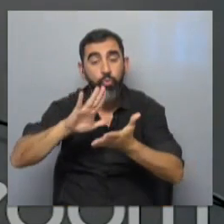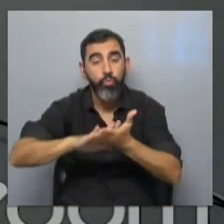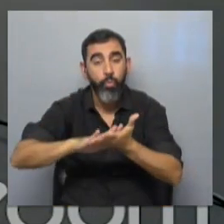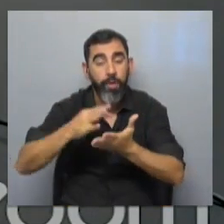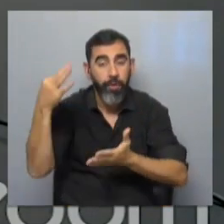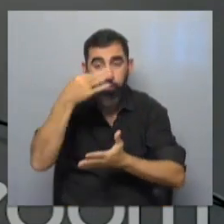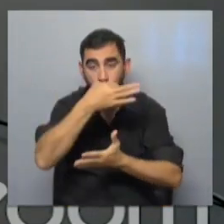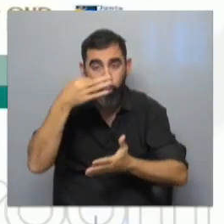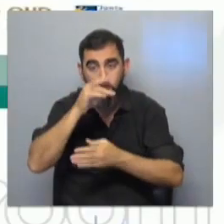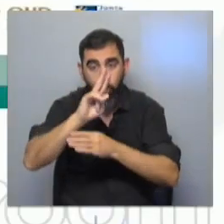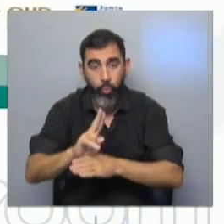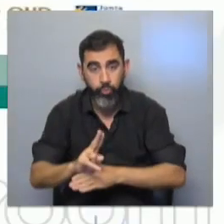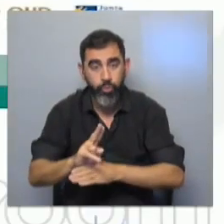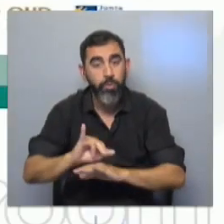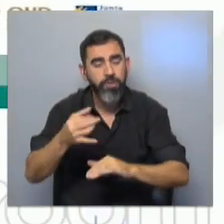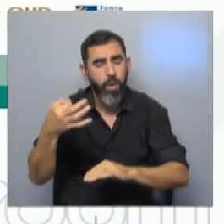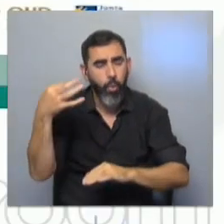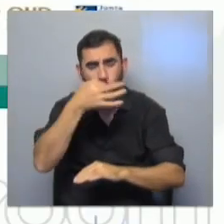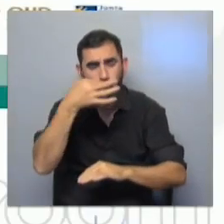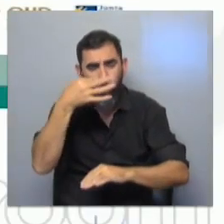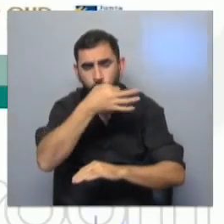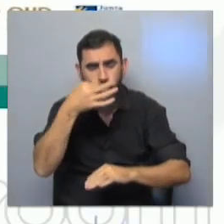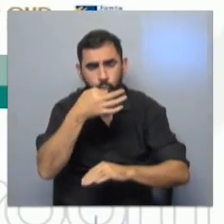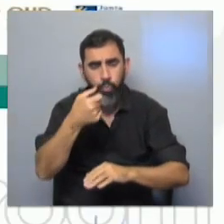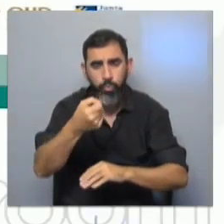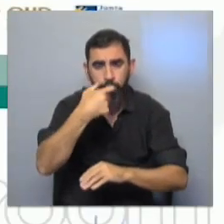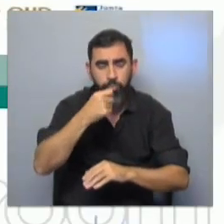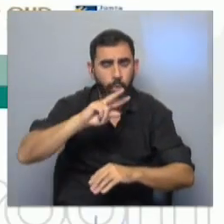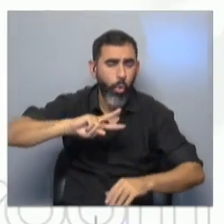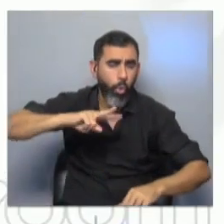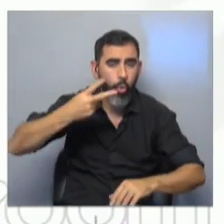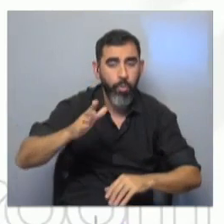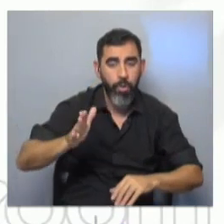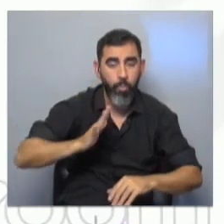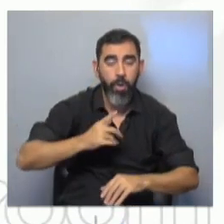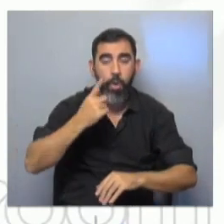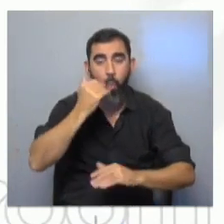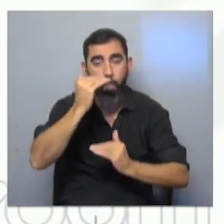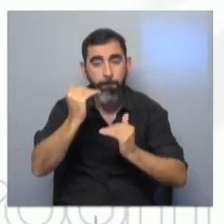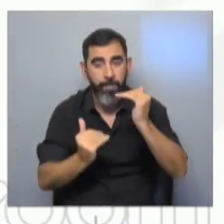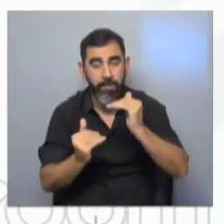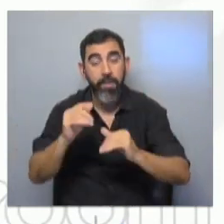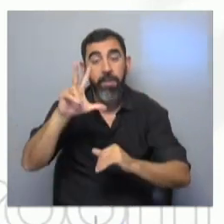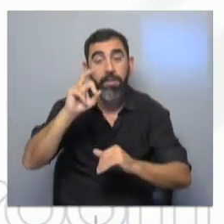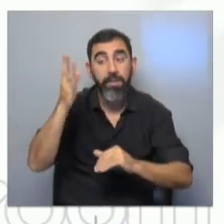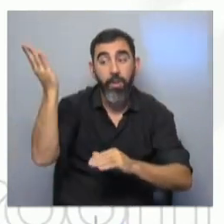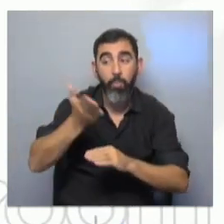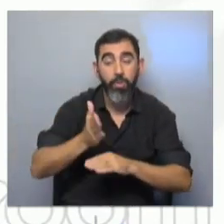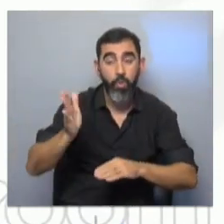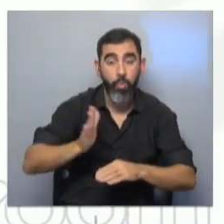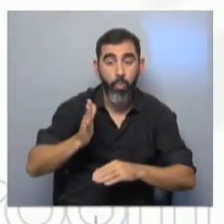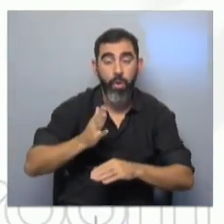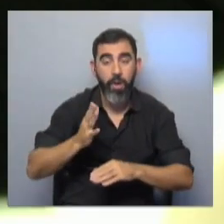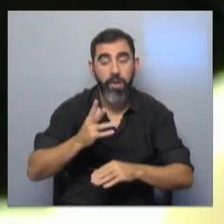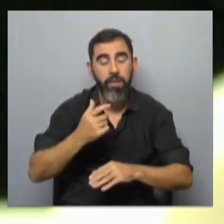uso de drogas ya indicaba que el consumo de psicofármacos es el doble en mujeres que en hombres y que 30% de las mujeres